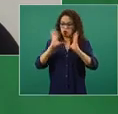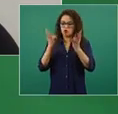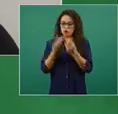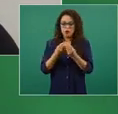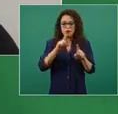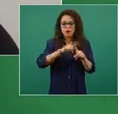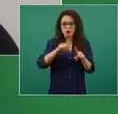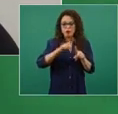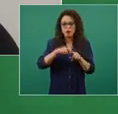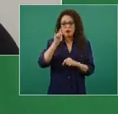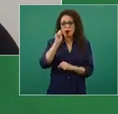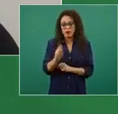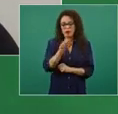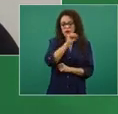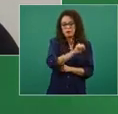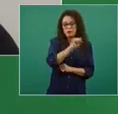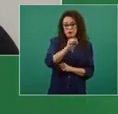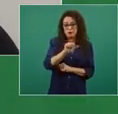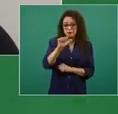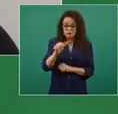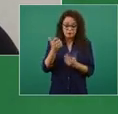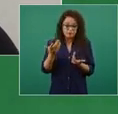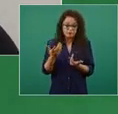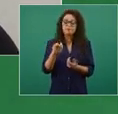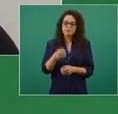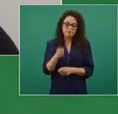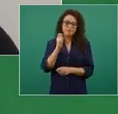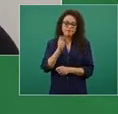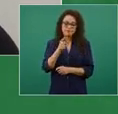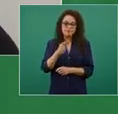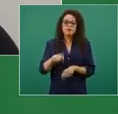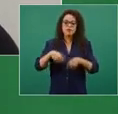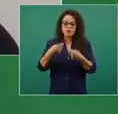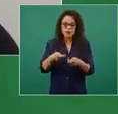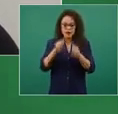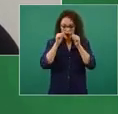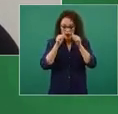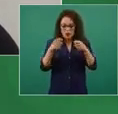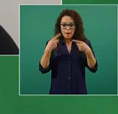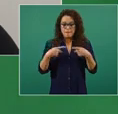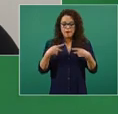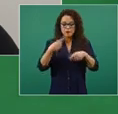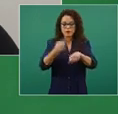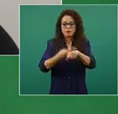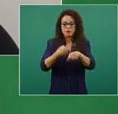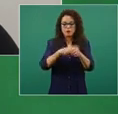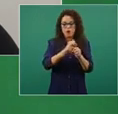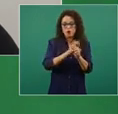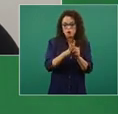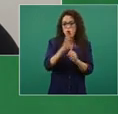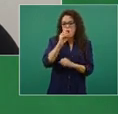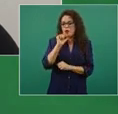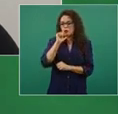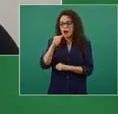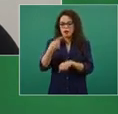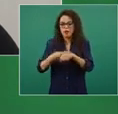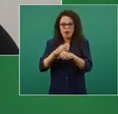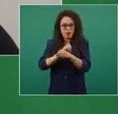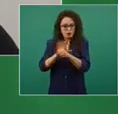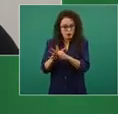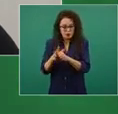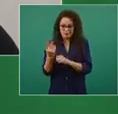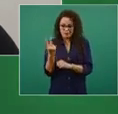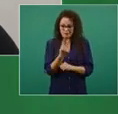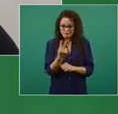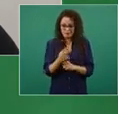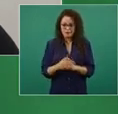Salud contribuyen con su trabajo a la atención de pacientes COVID y no COVID. Y esto es importante resaltarlo